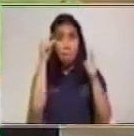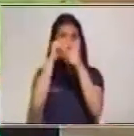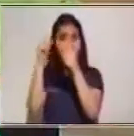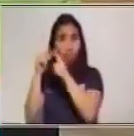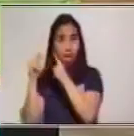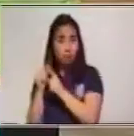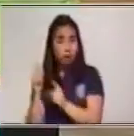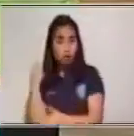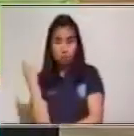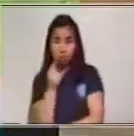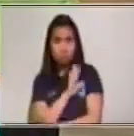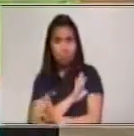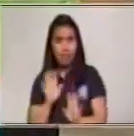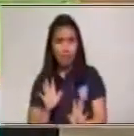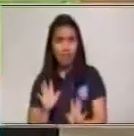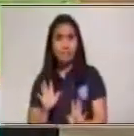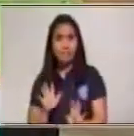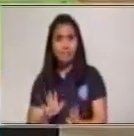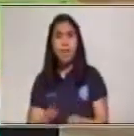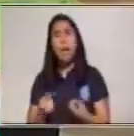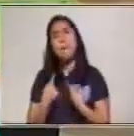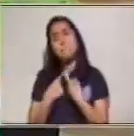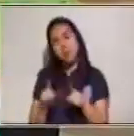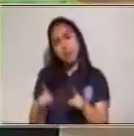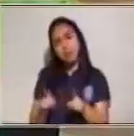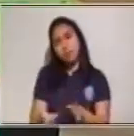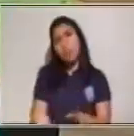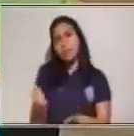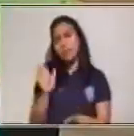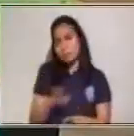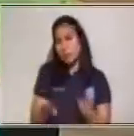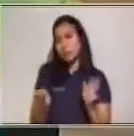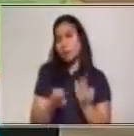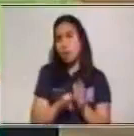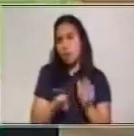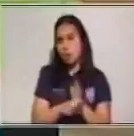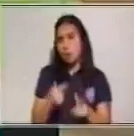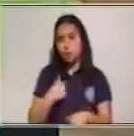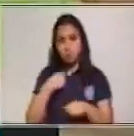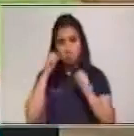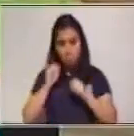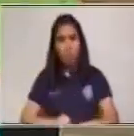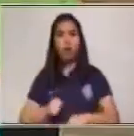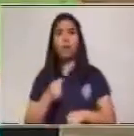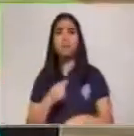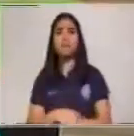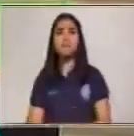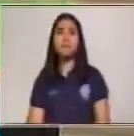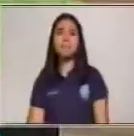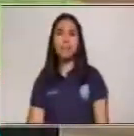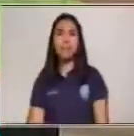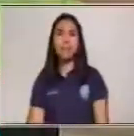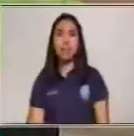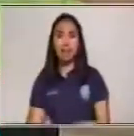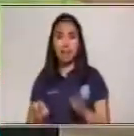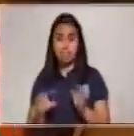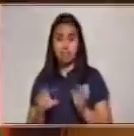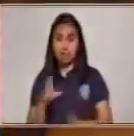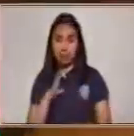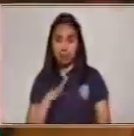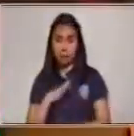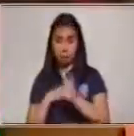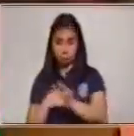los animales mamíferos, yo conozco o yo he leído que están los